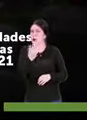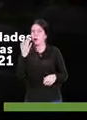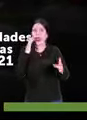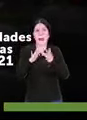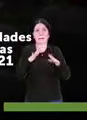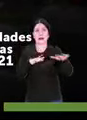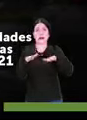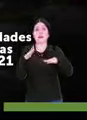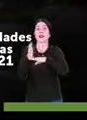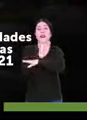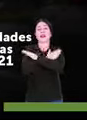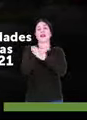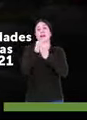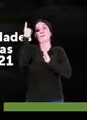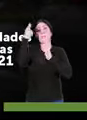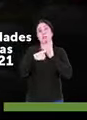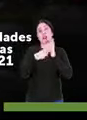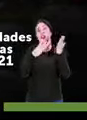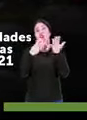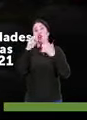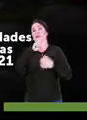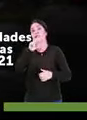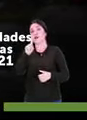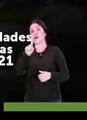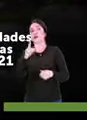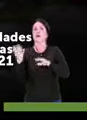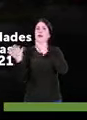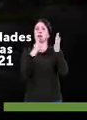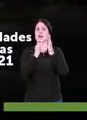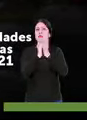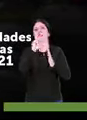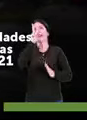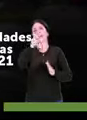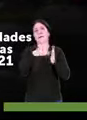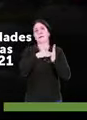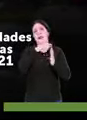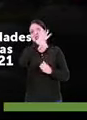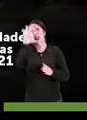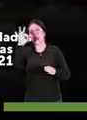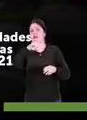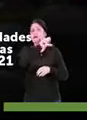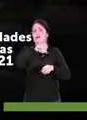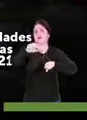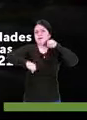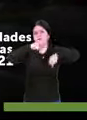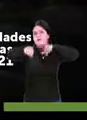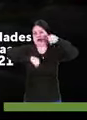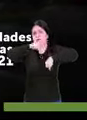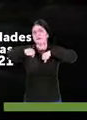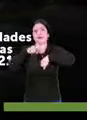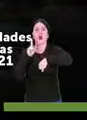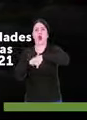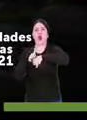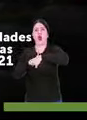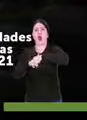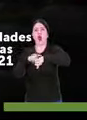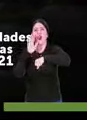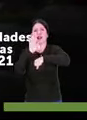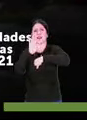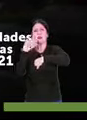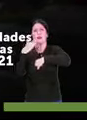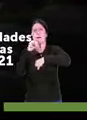Pasamos de 1.821 ciclistas a cerca de 7.500 ciclistas en las horas pico. Y no tuvimos